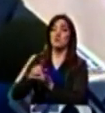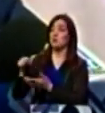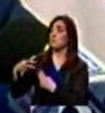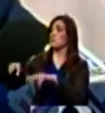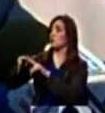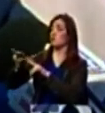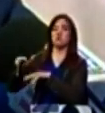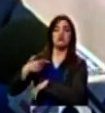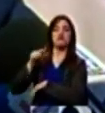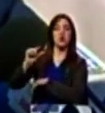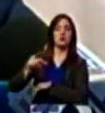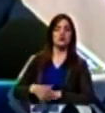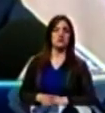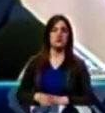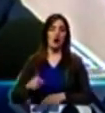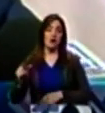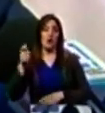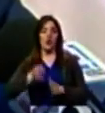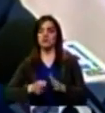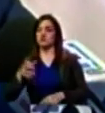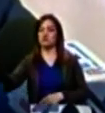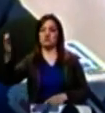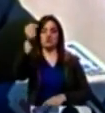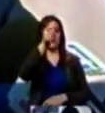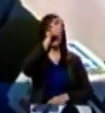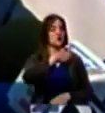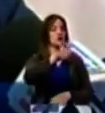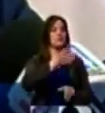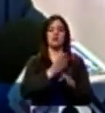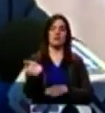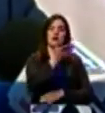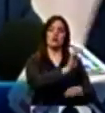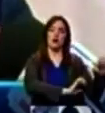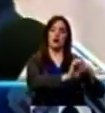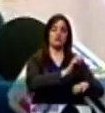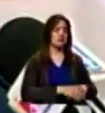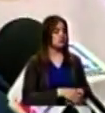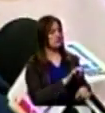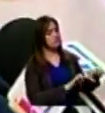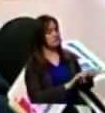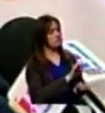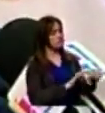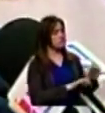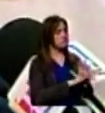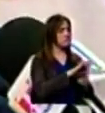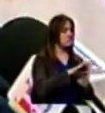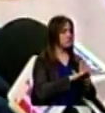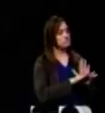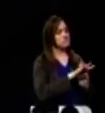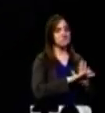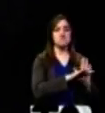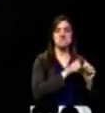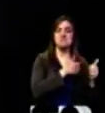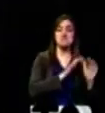acuerdo. Entonces el juez nombra un perito, ese perito valora y el juez me dirá, tiene que pagar este